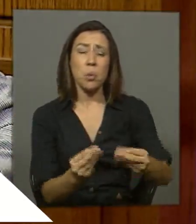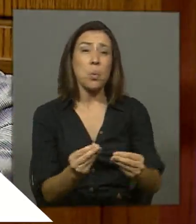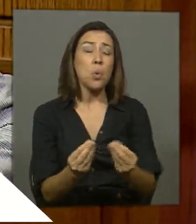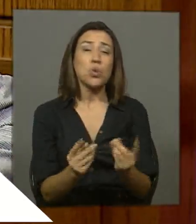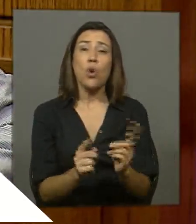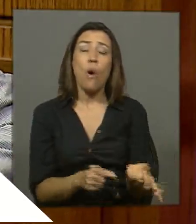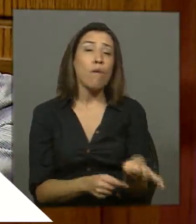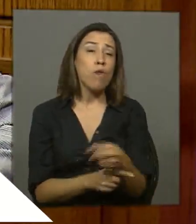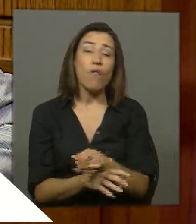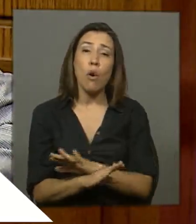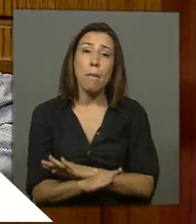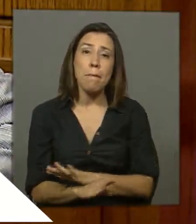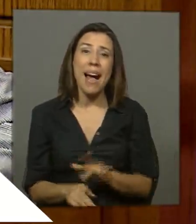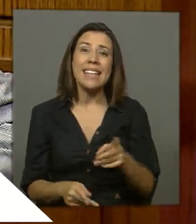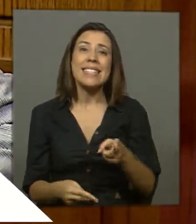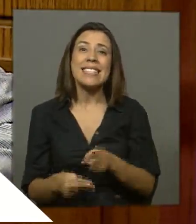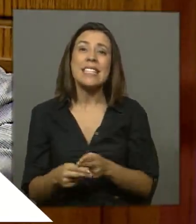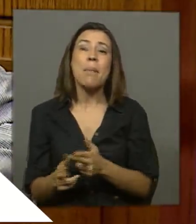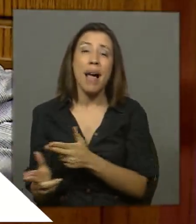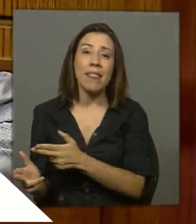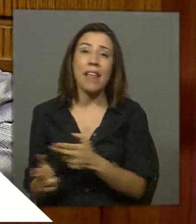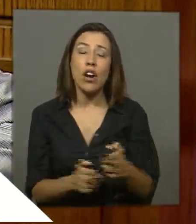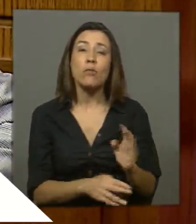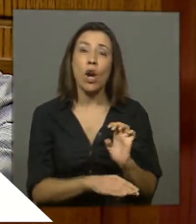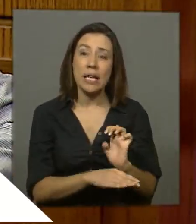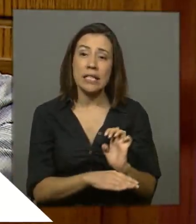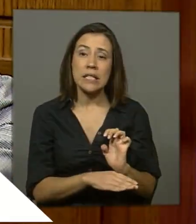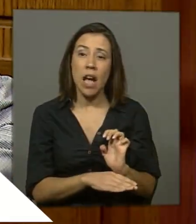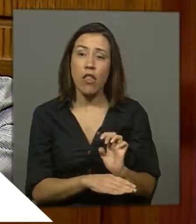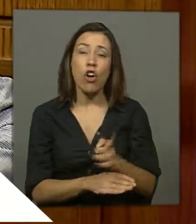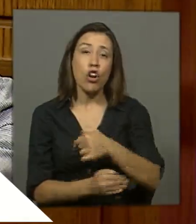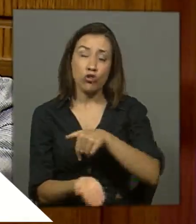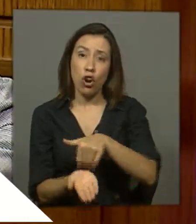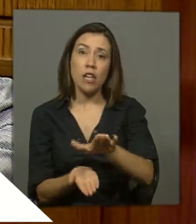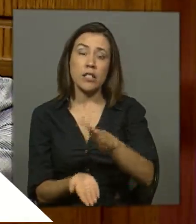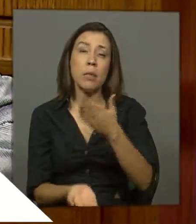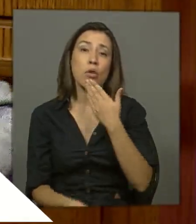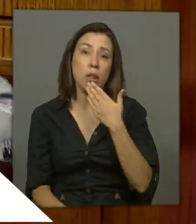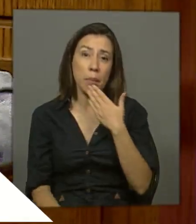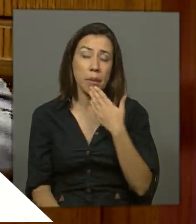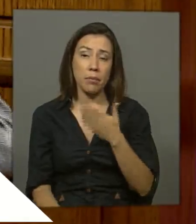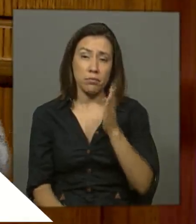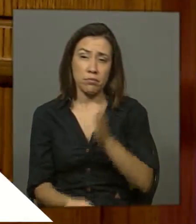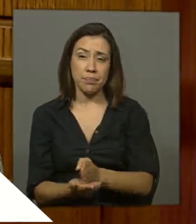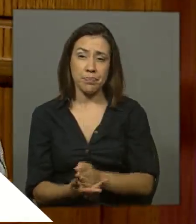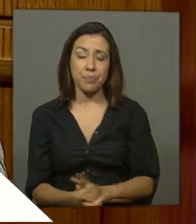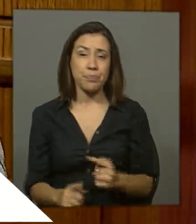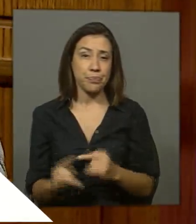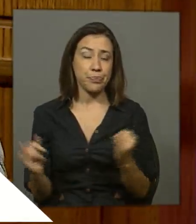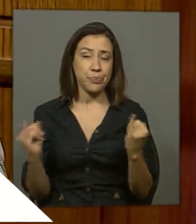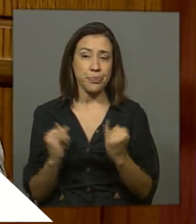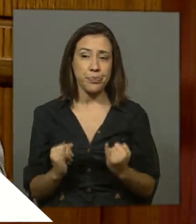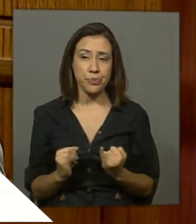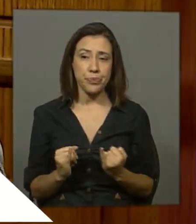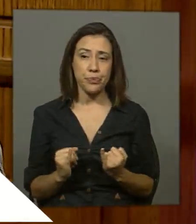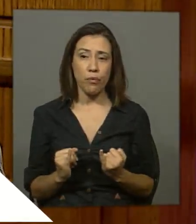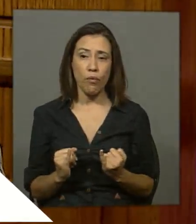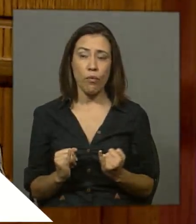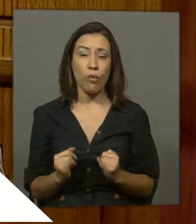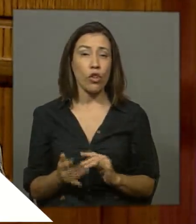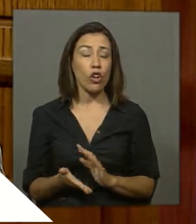más volvían eso se llama terrorismo de estado que lo rechazamos categóricamente de tal manera que